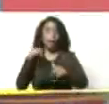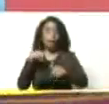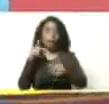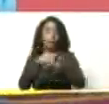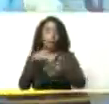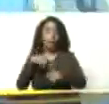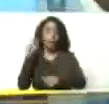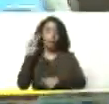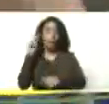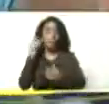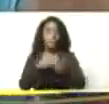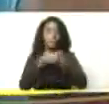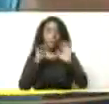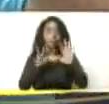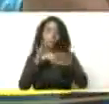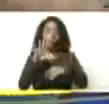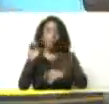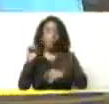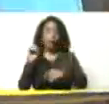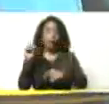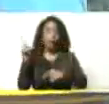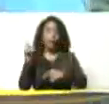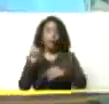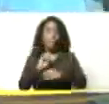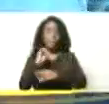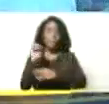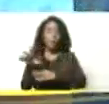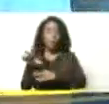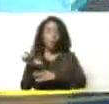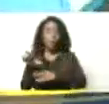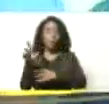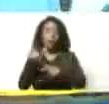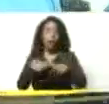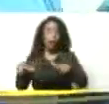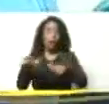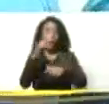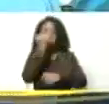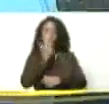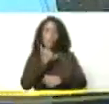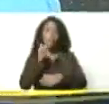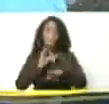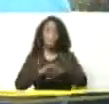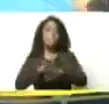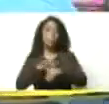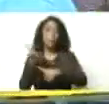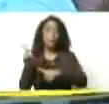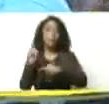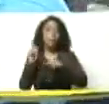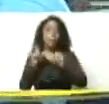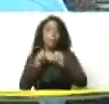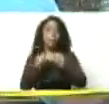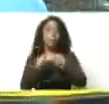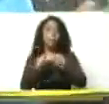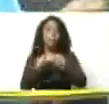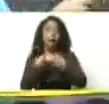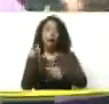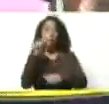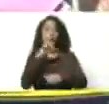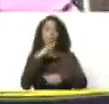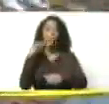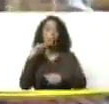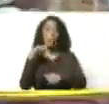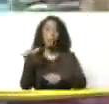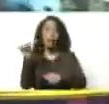venezuela en 1950 fueron está ahí en el lago de valencia porque las tilapias se mantiene en agua dulce y en